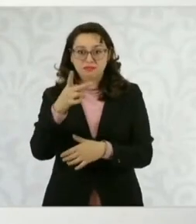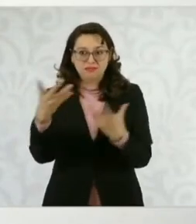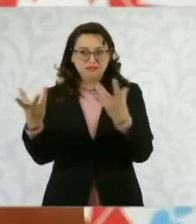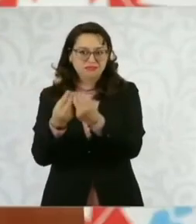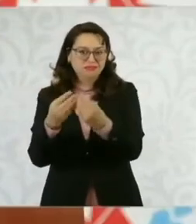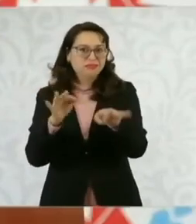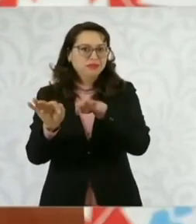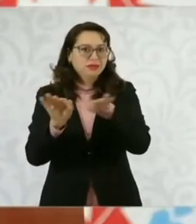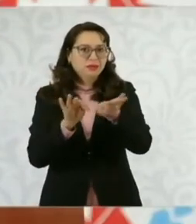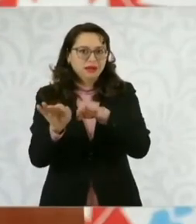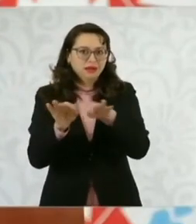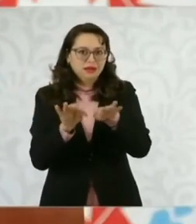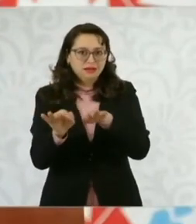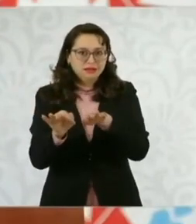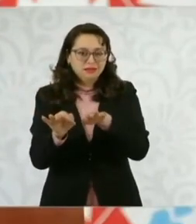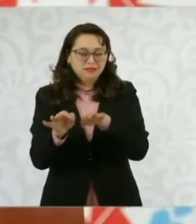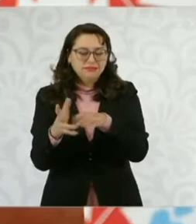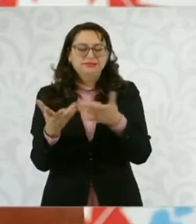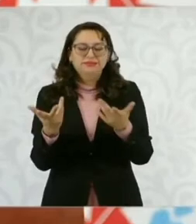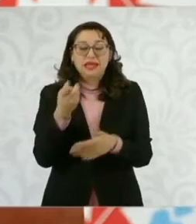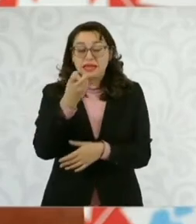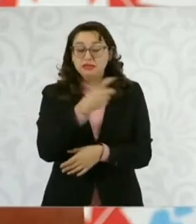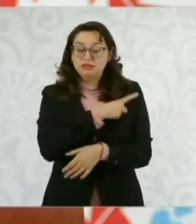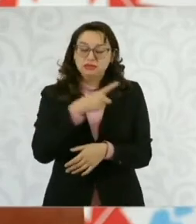Toda la